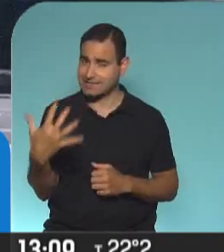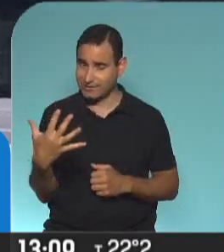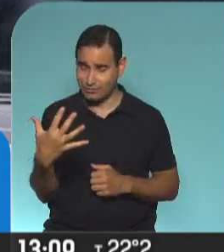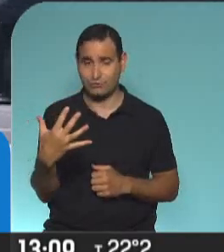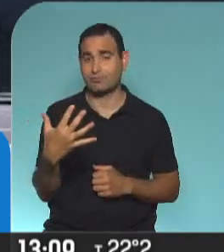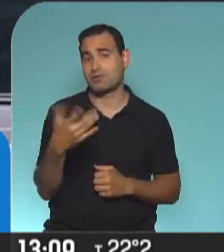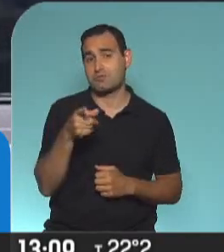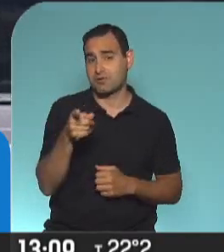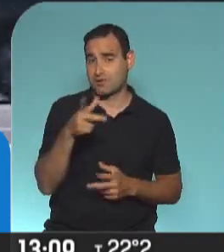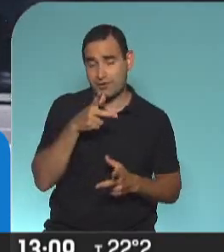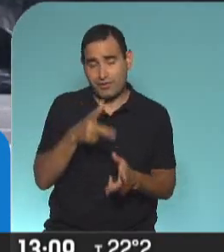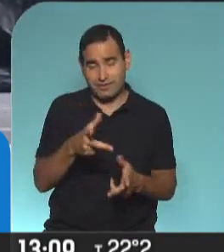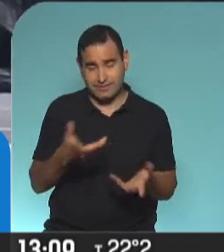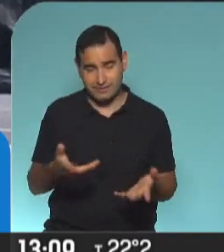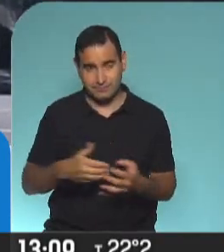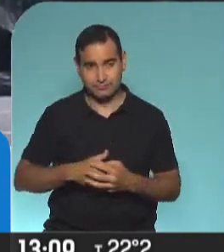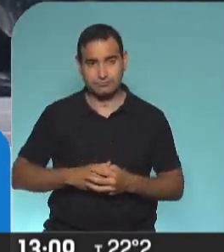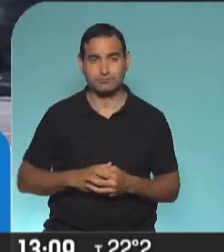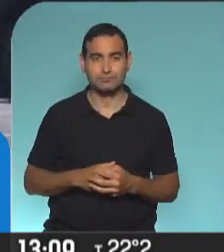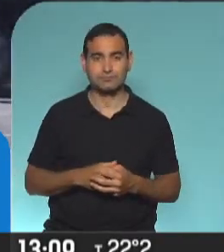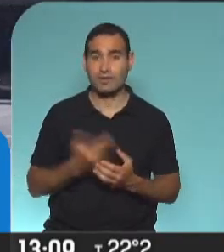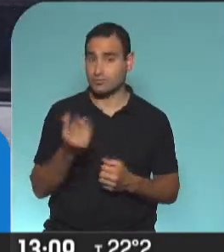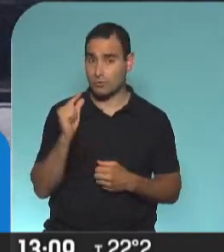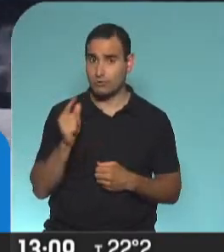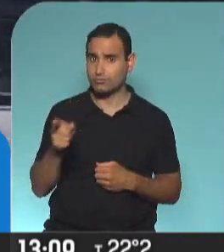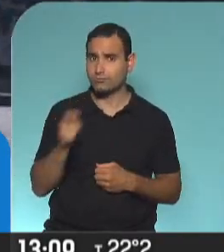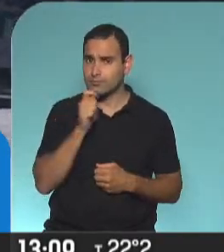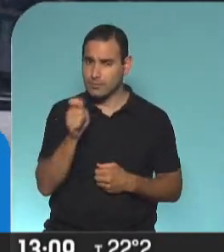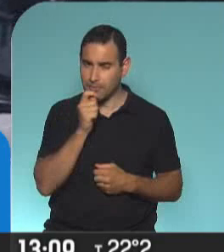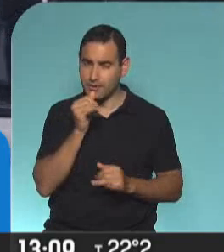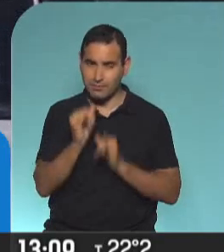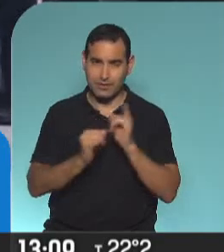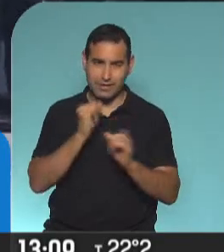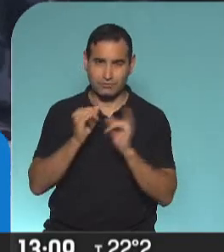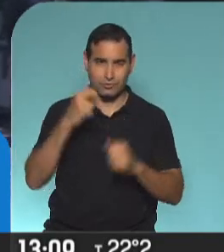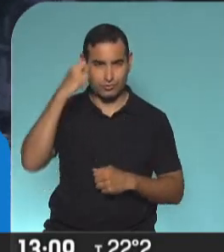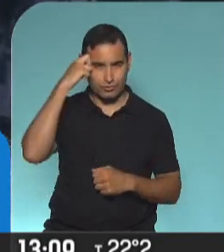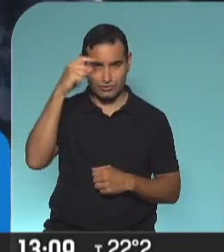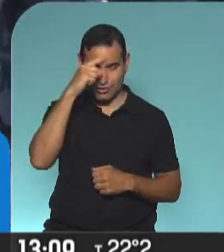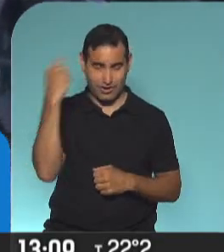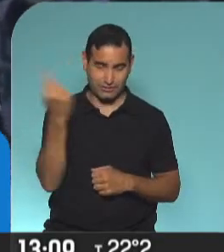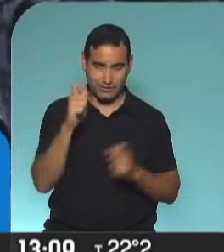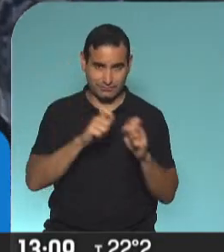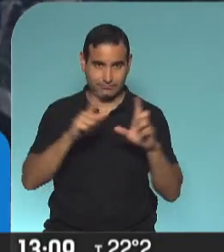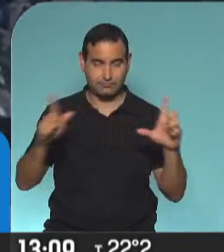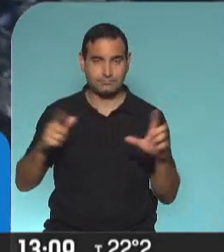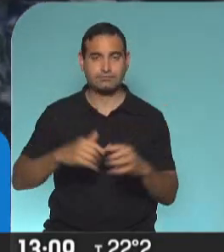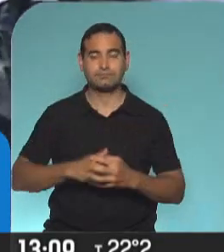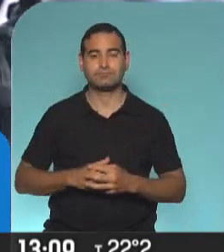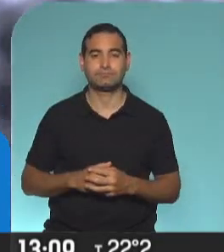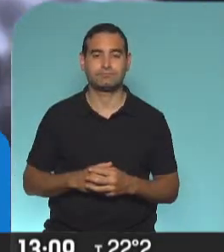siempre lo establecen ellos y de la manera en que lo explicaban hace segundos nada más allí en el Congreso Nacional. Si les parece bien, los